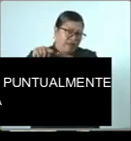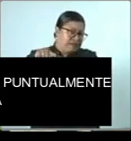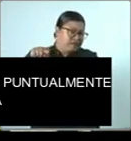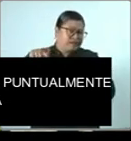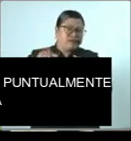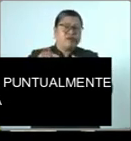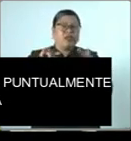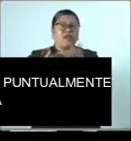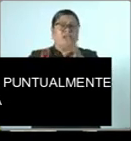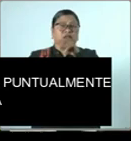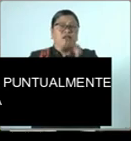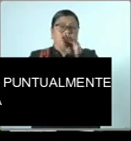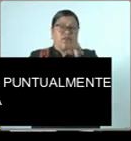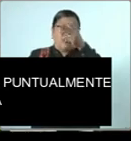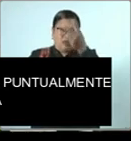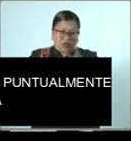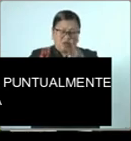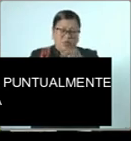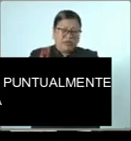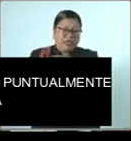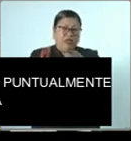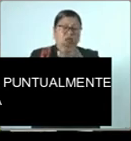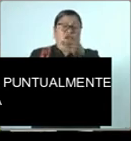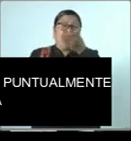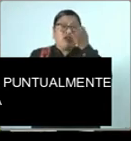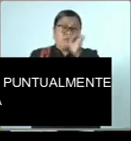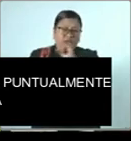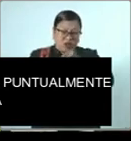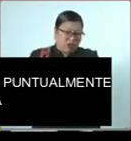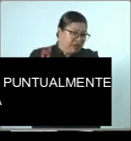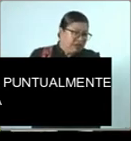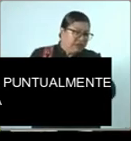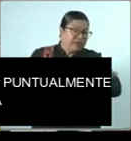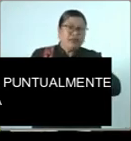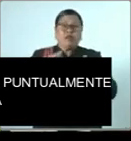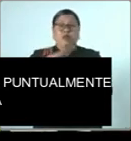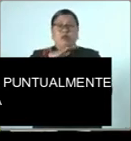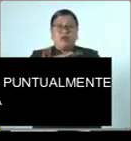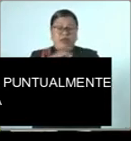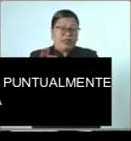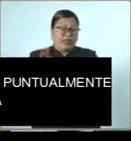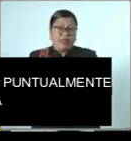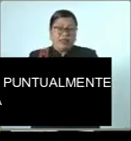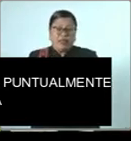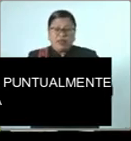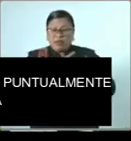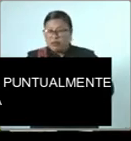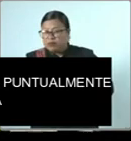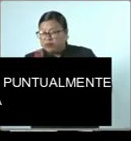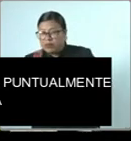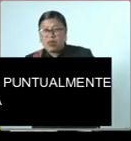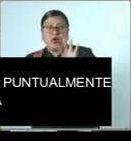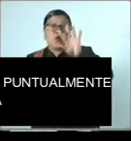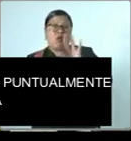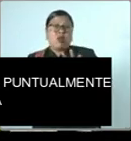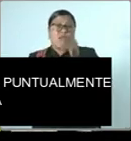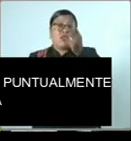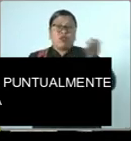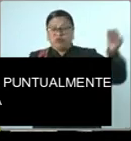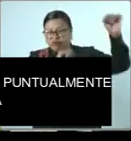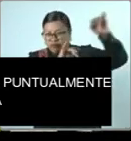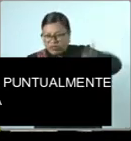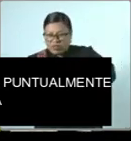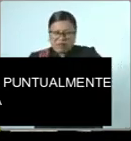carretera 192 el tramo de Flores Magón hacia Huautla de Jiménez y se contabilizan 42 derrumbes entre